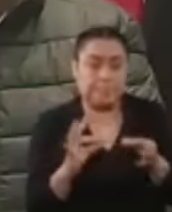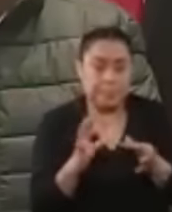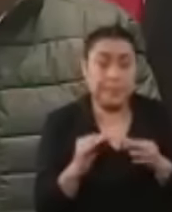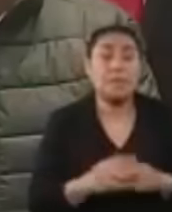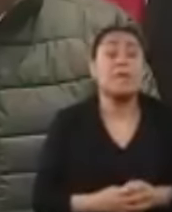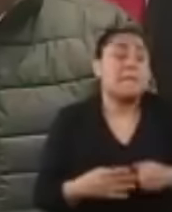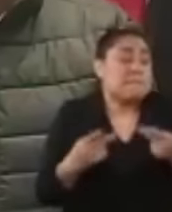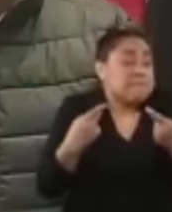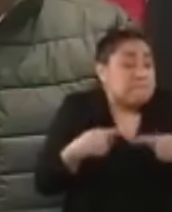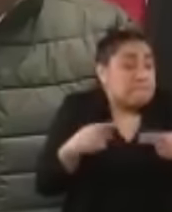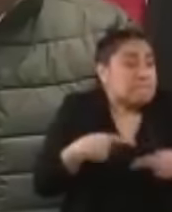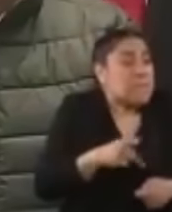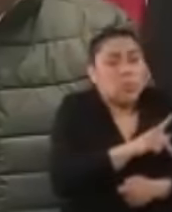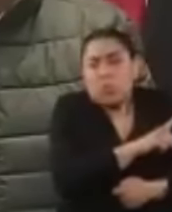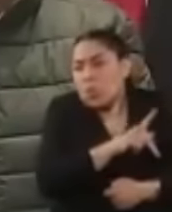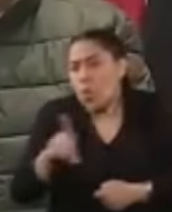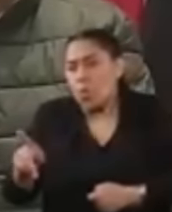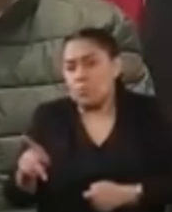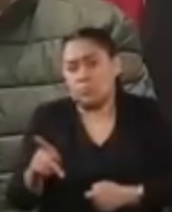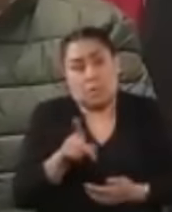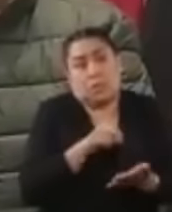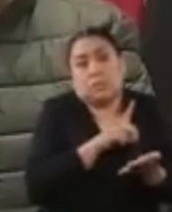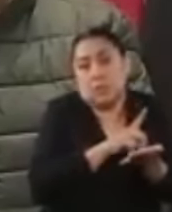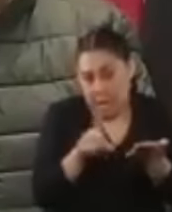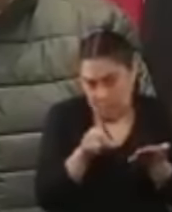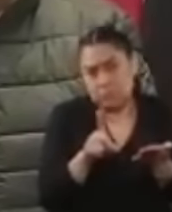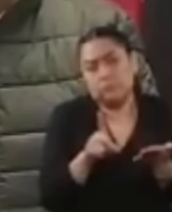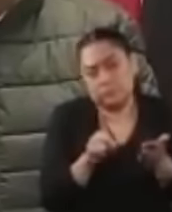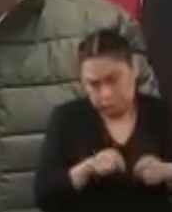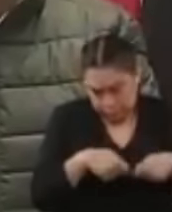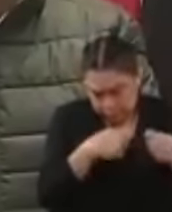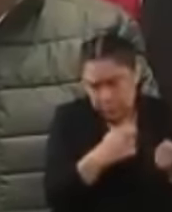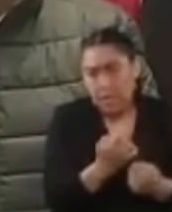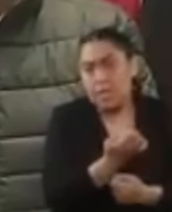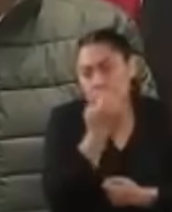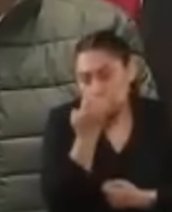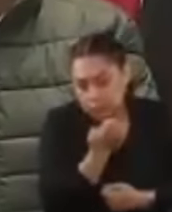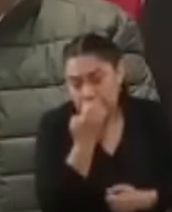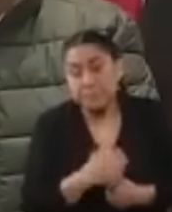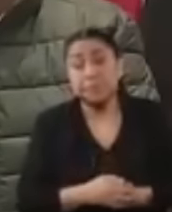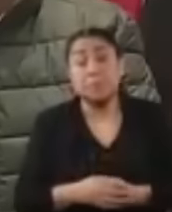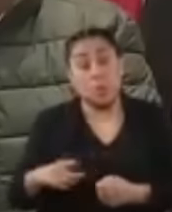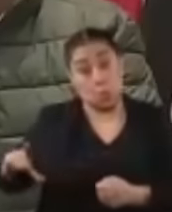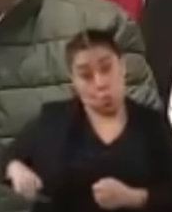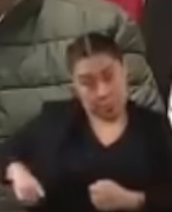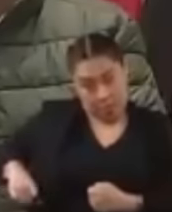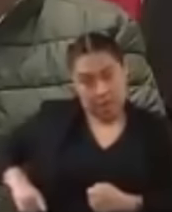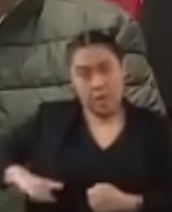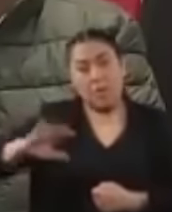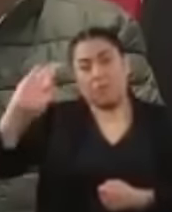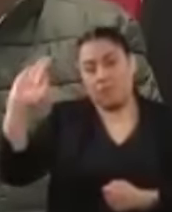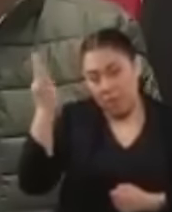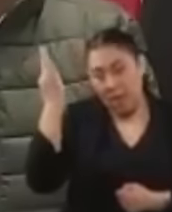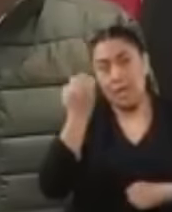toda persona tiene derecho a la educación. El Estado, Federación,